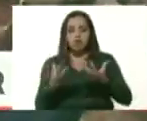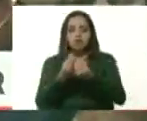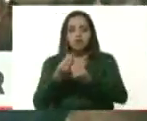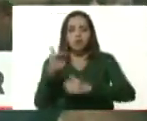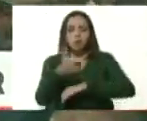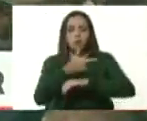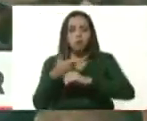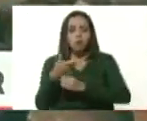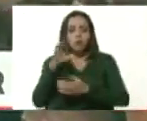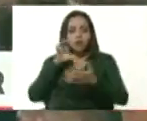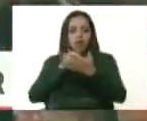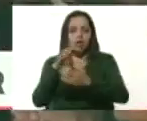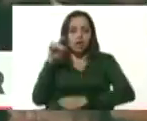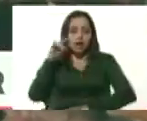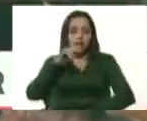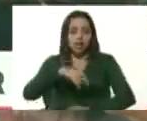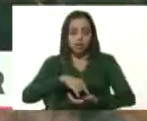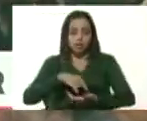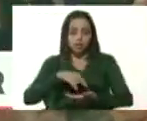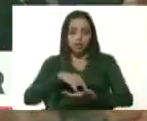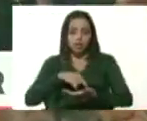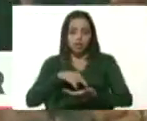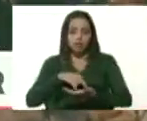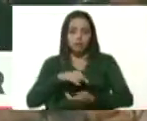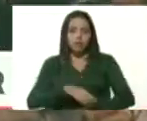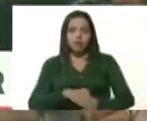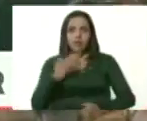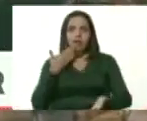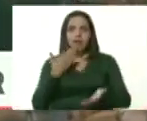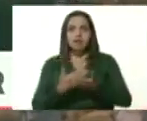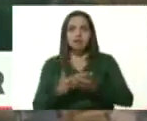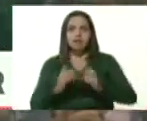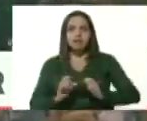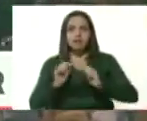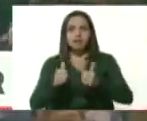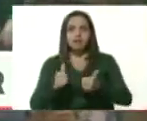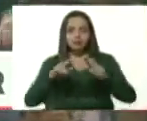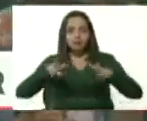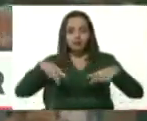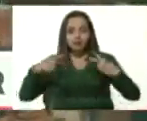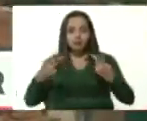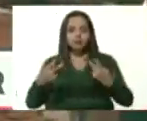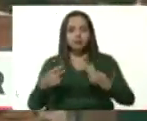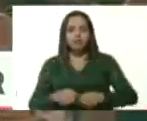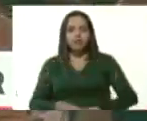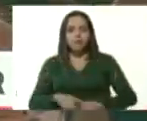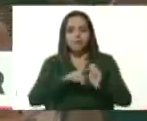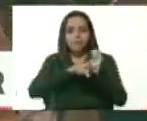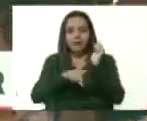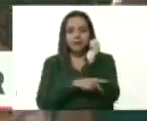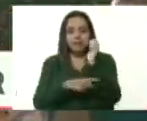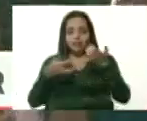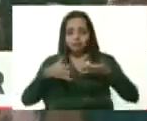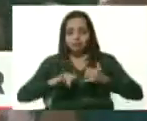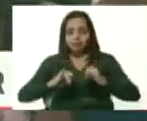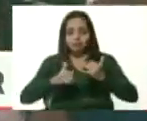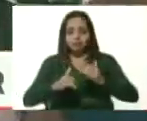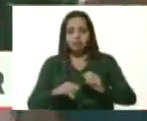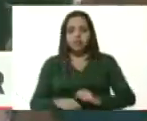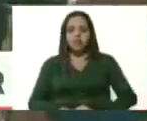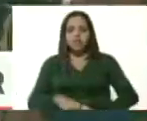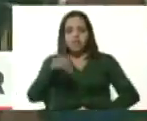estado, Carabobo, agradeciendo esta iniciativa, esta reinauguración del Parque Recreacional del Sur